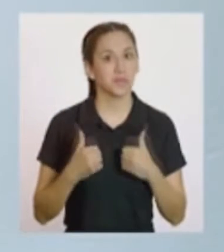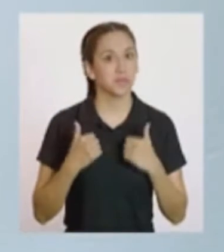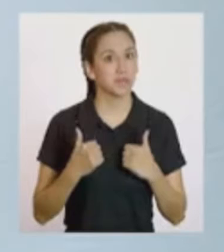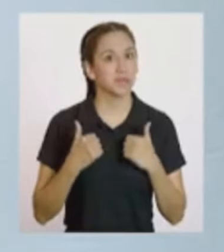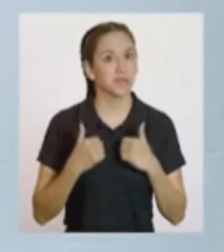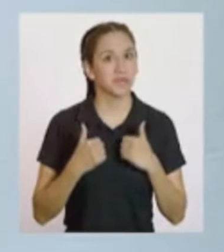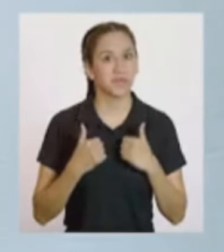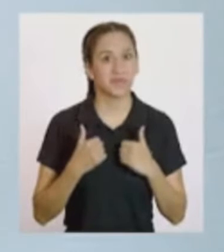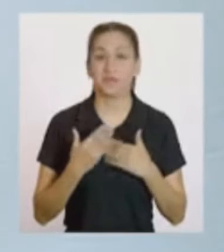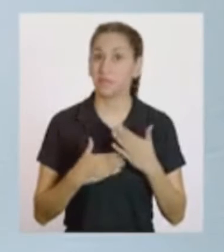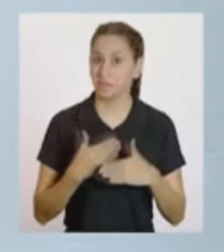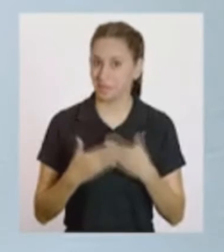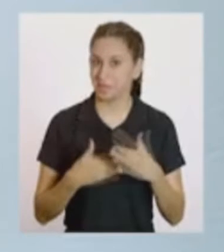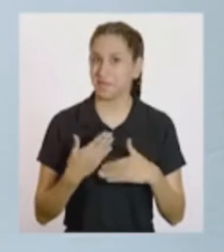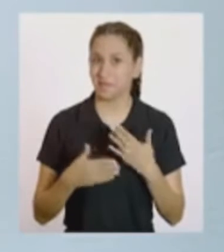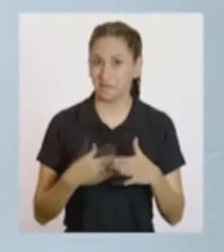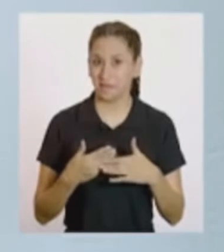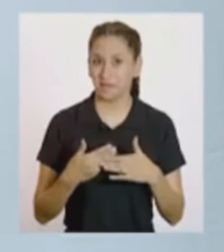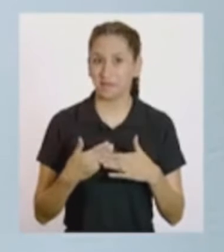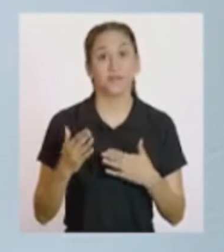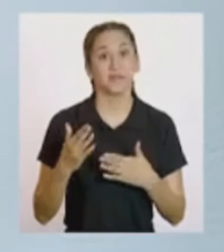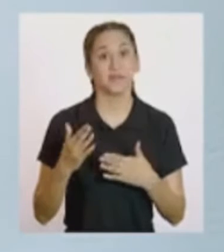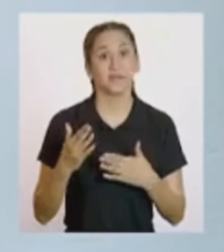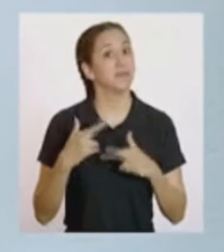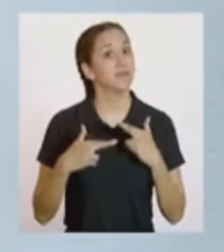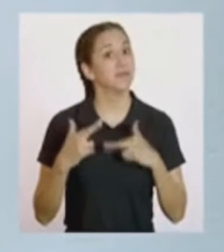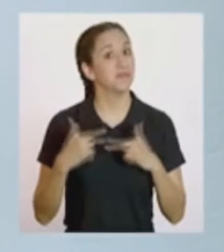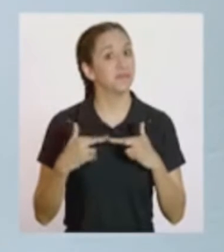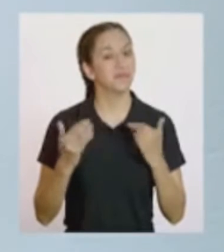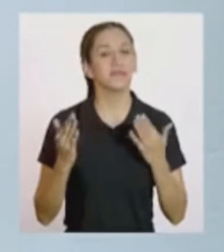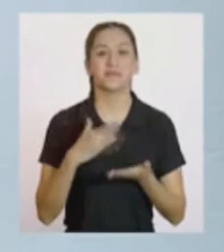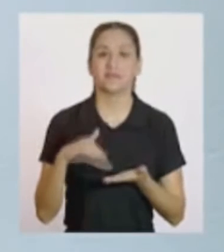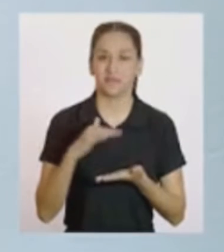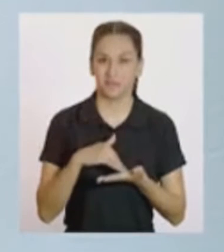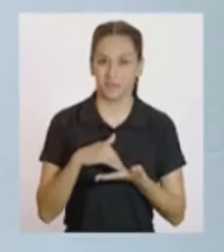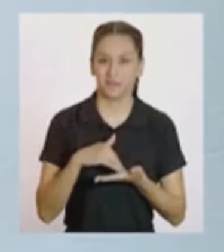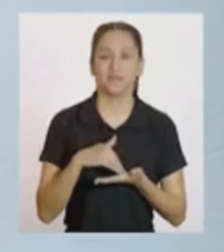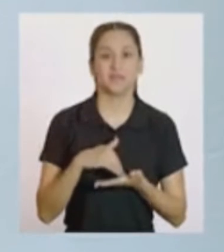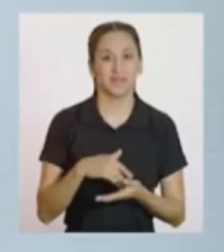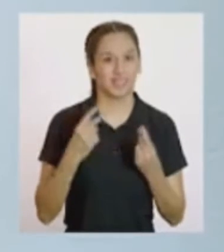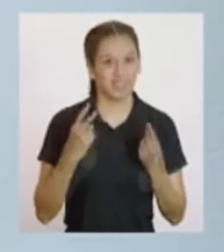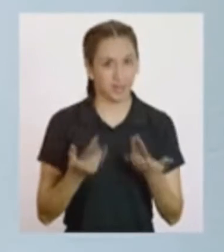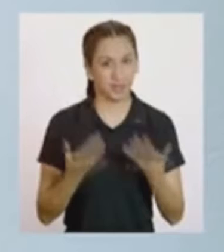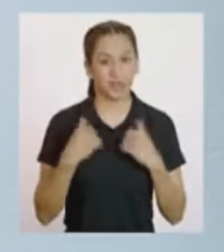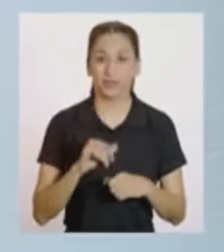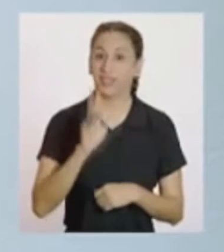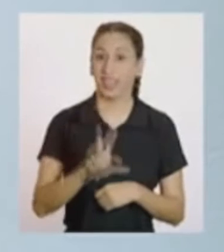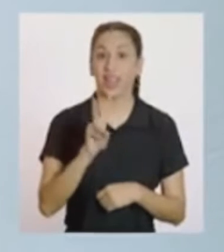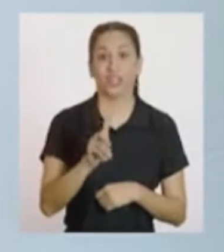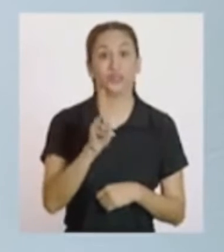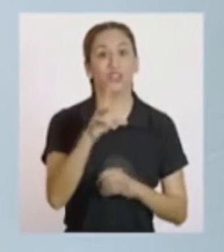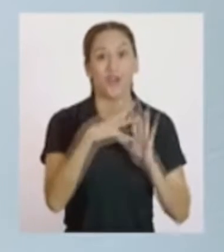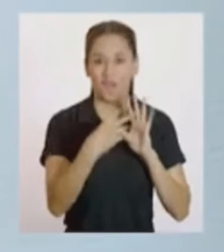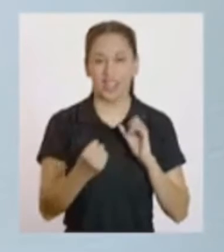bien. Sigo, regreso, centro. Un poco más rápido.